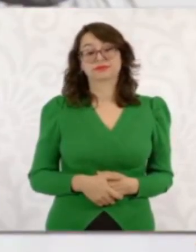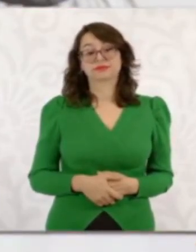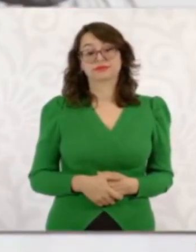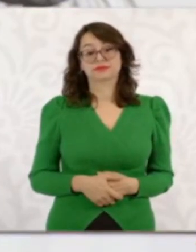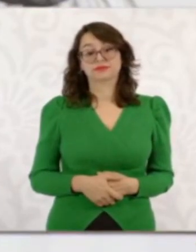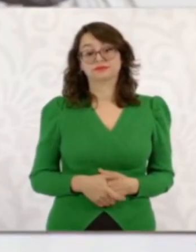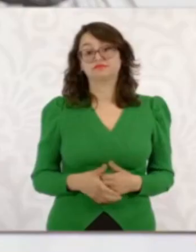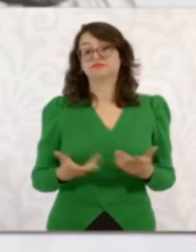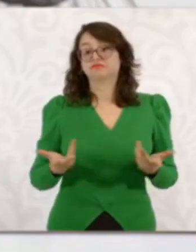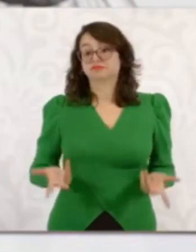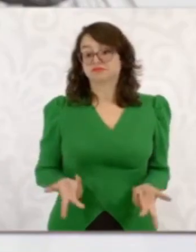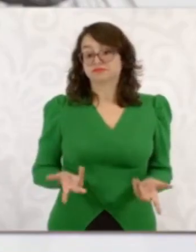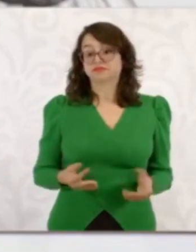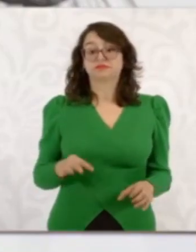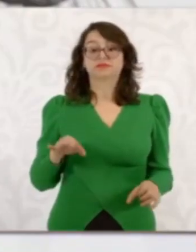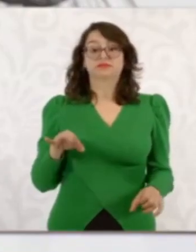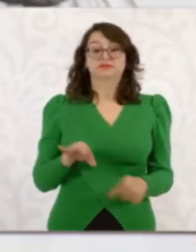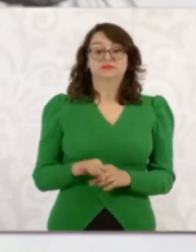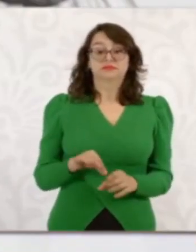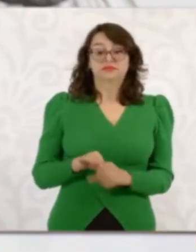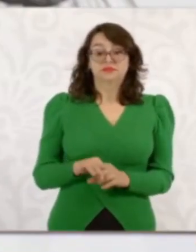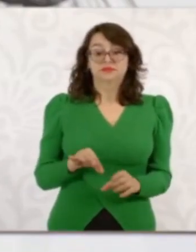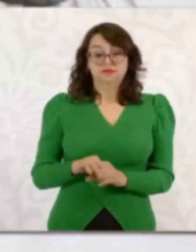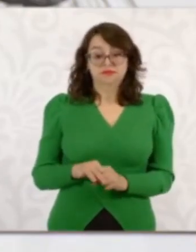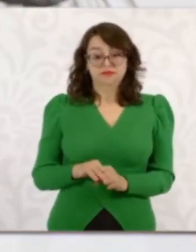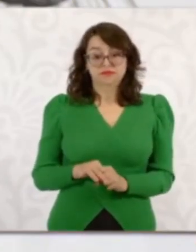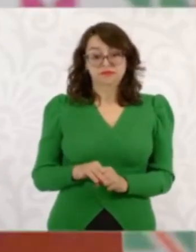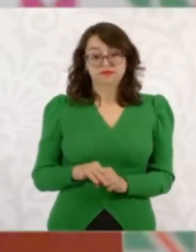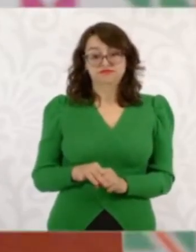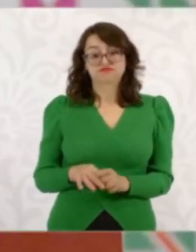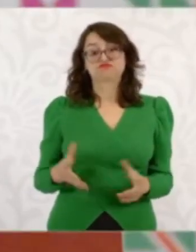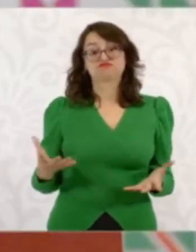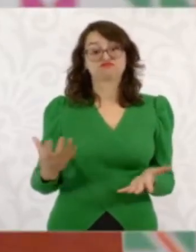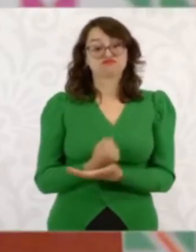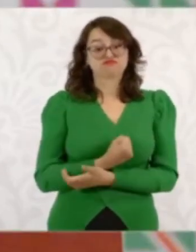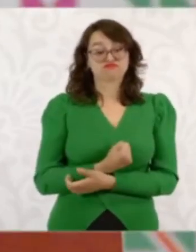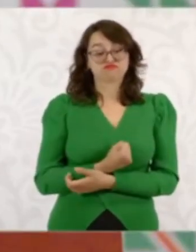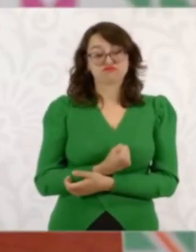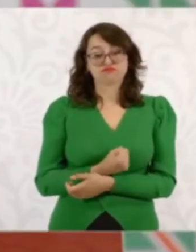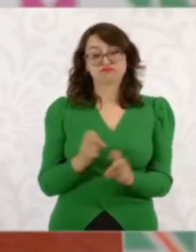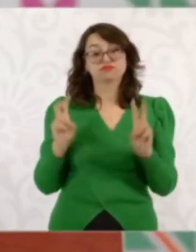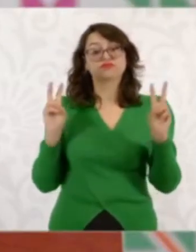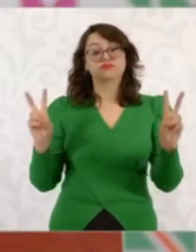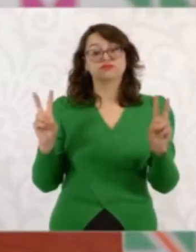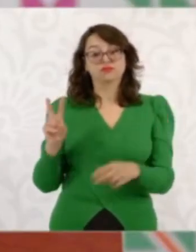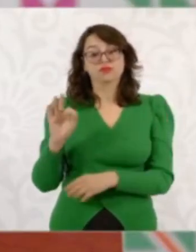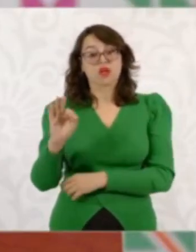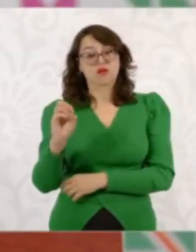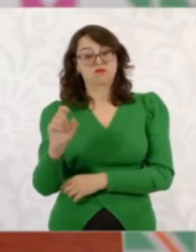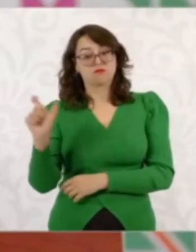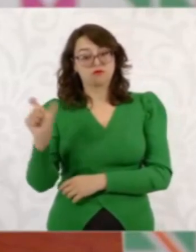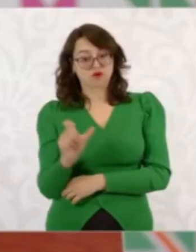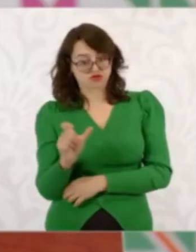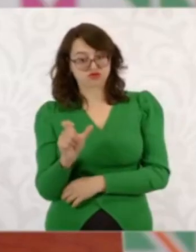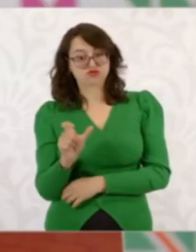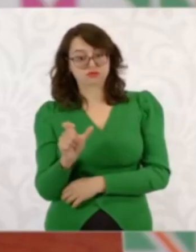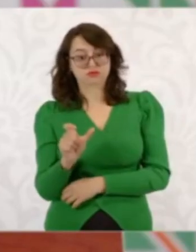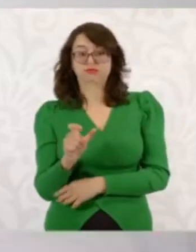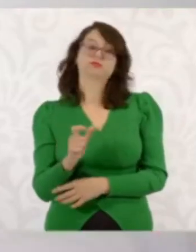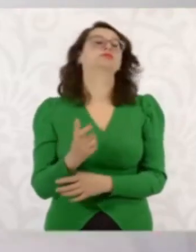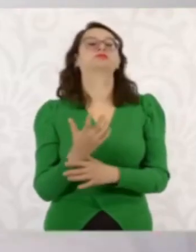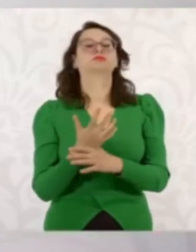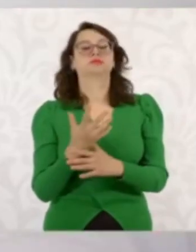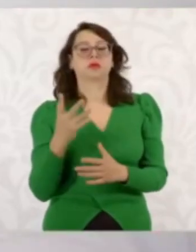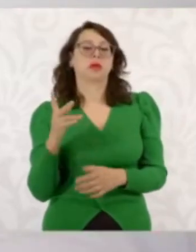vienen las elecciones y gana Fox del PAN, prometiendo un gran cambio en